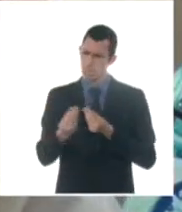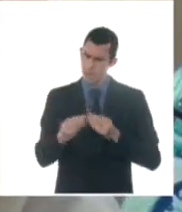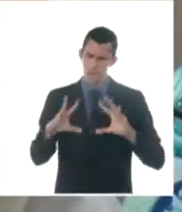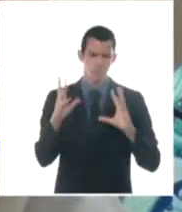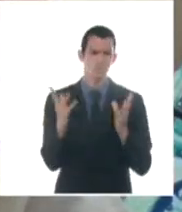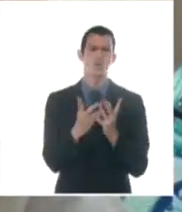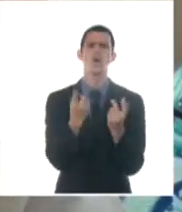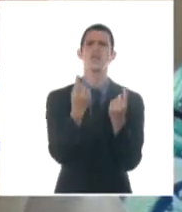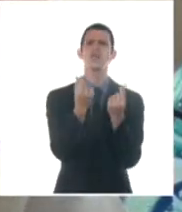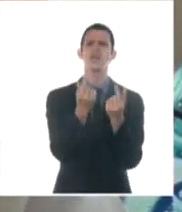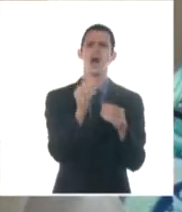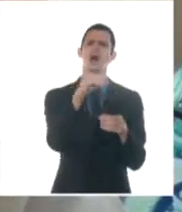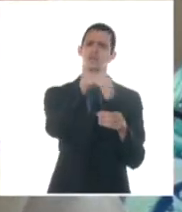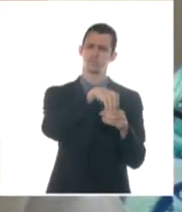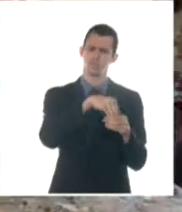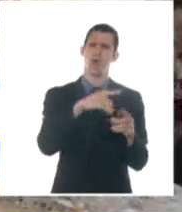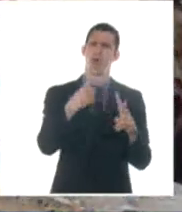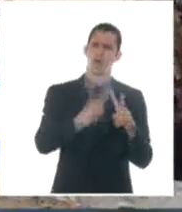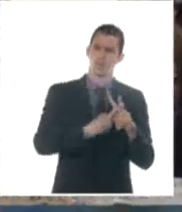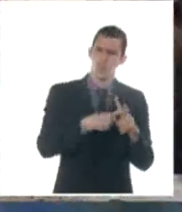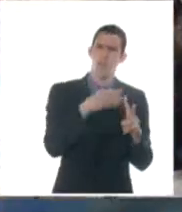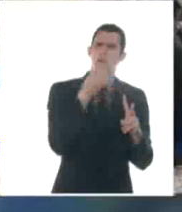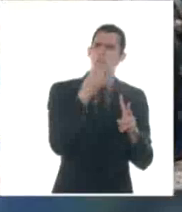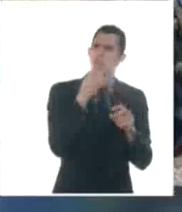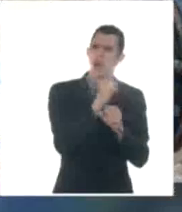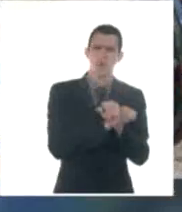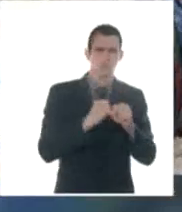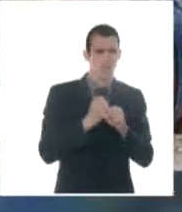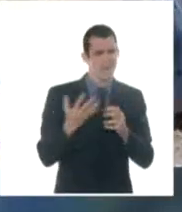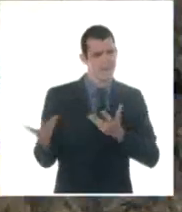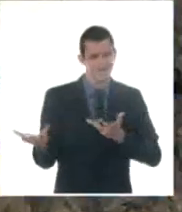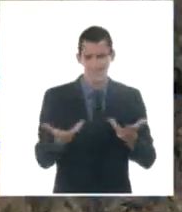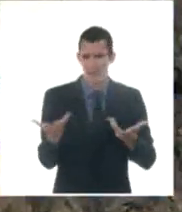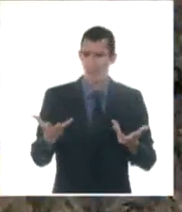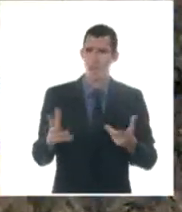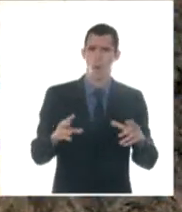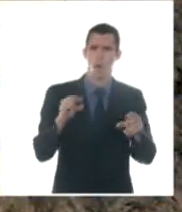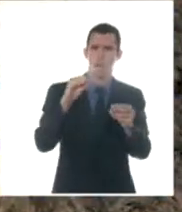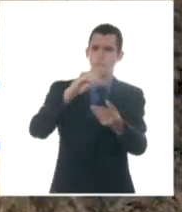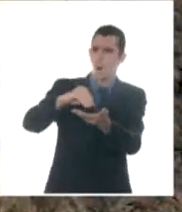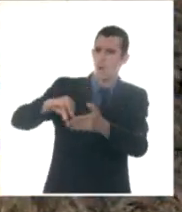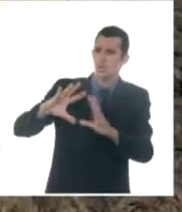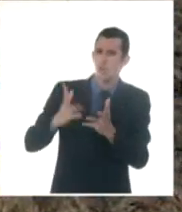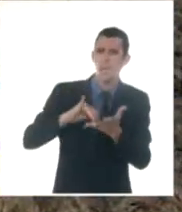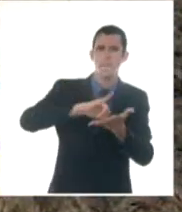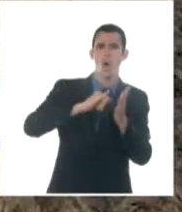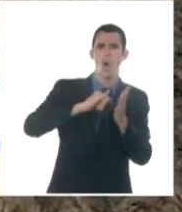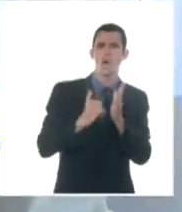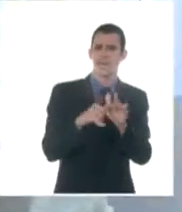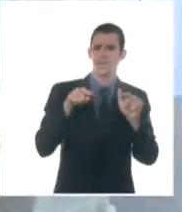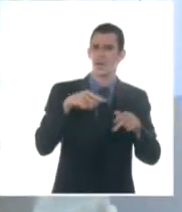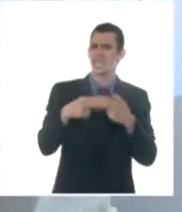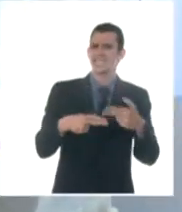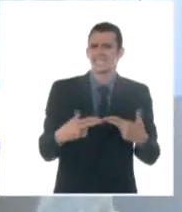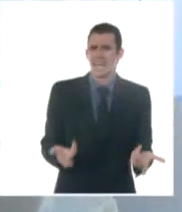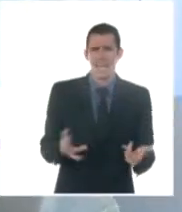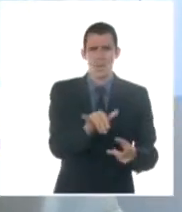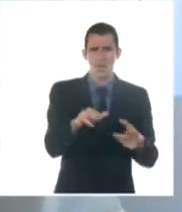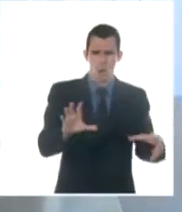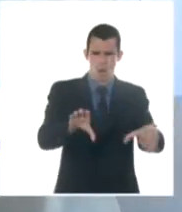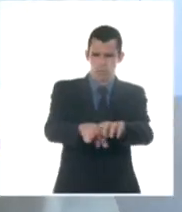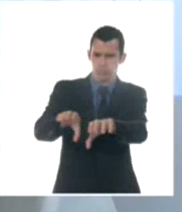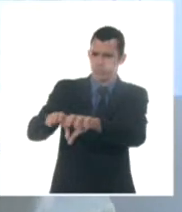financieros y materiales para acelerar la ejecución del proyecto en la presa Máximo. Se aprobó un